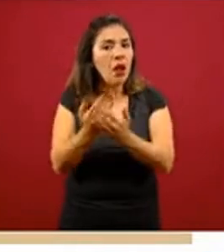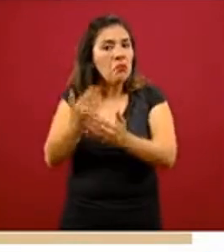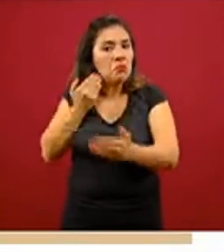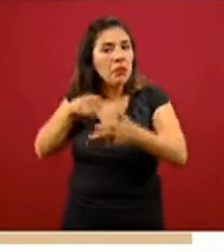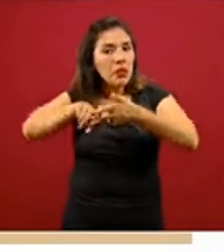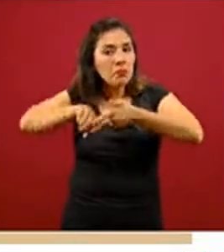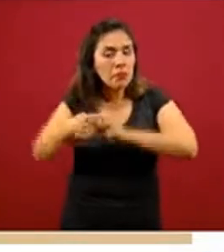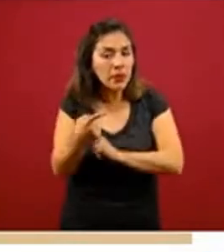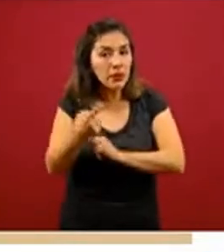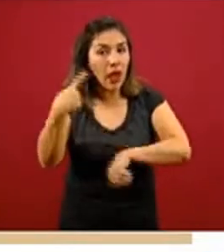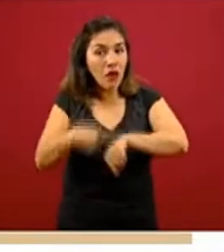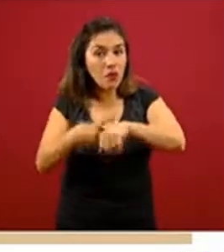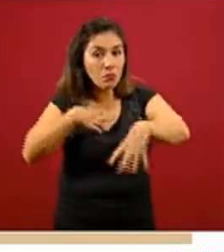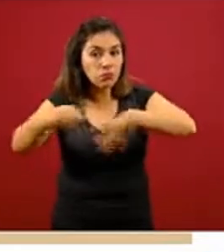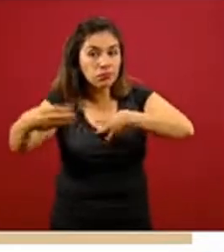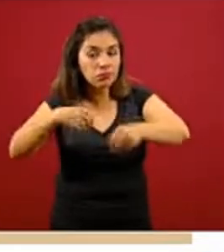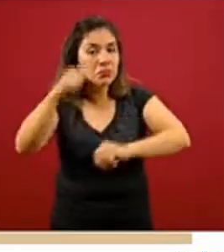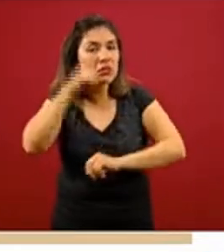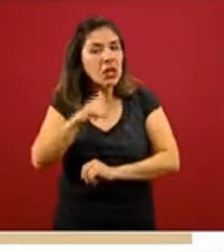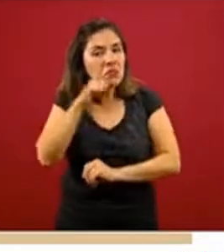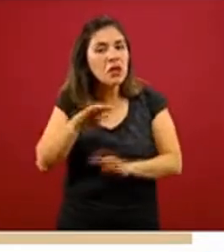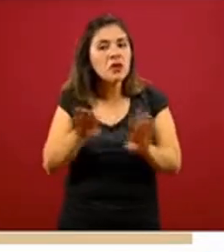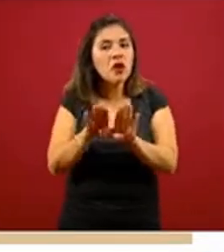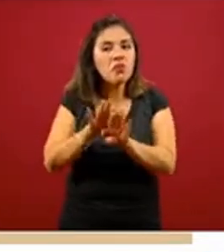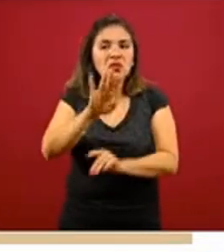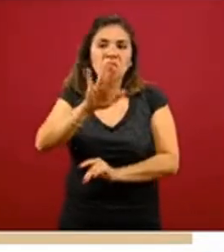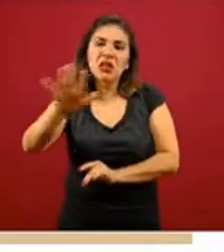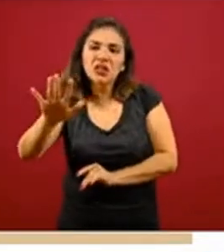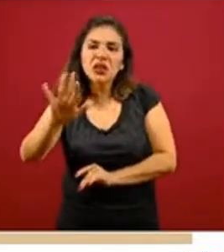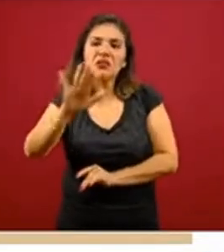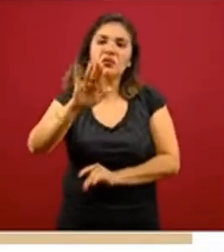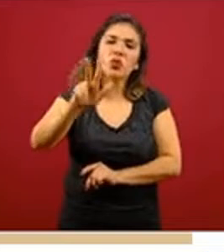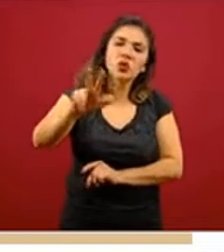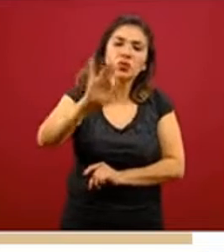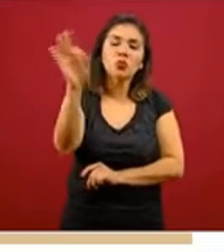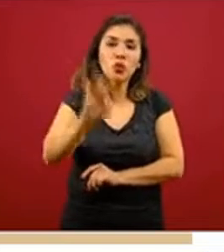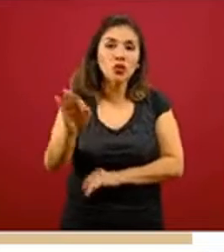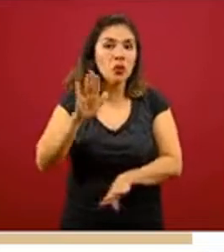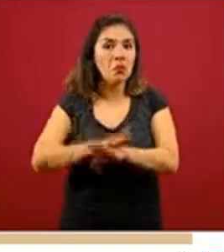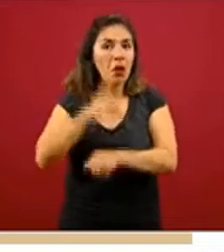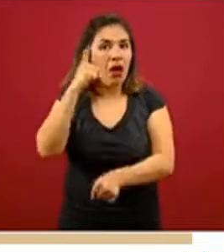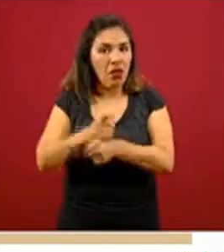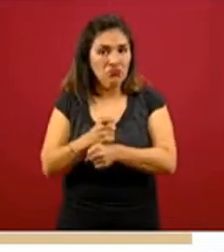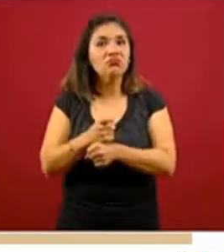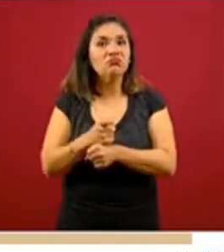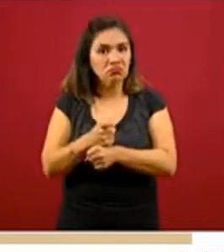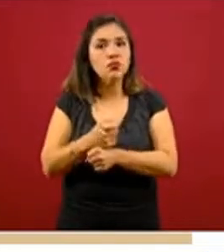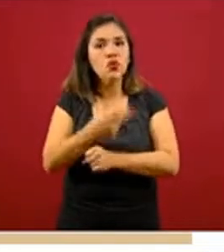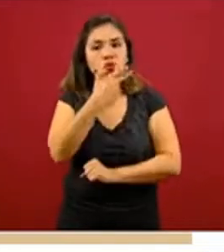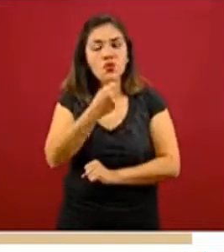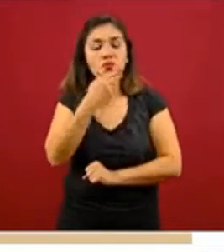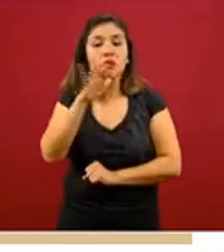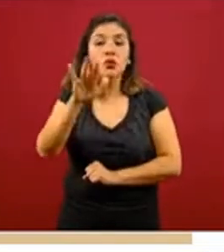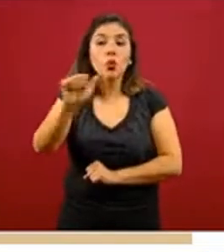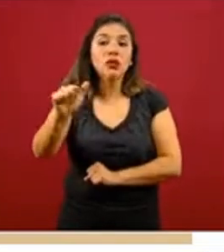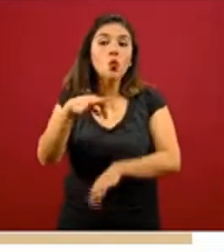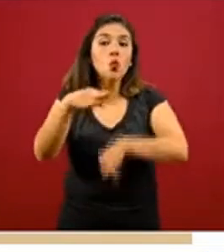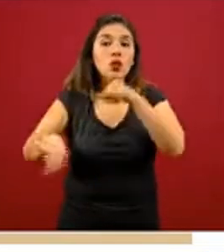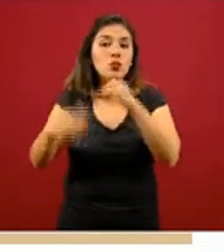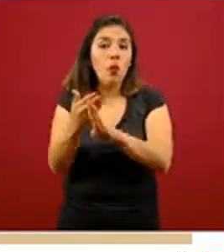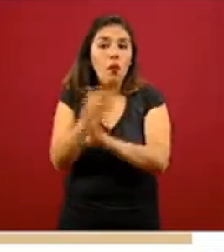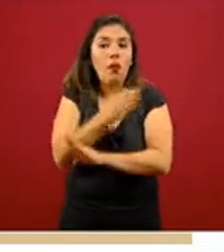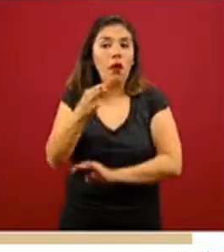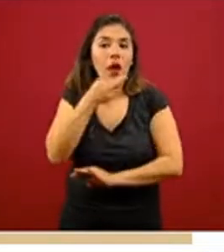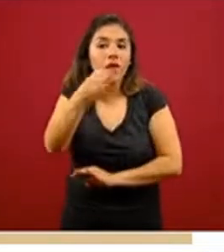la epidemia, fluctuando siempre entre un 55 y un 58 aproximadamente. 56 es el último corte. Y